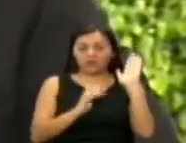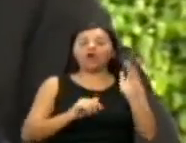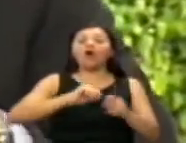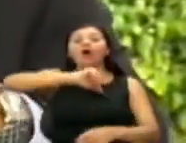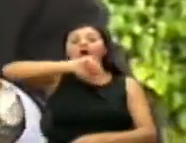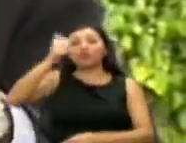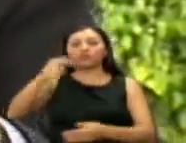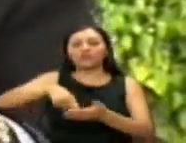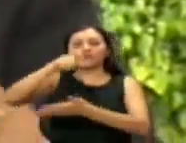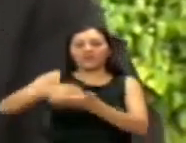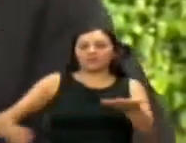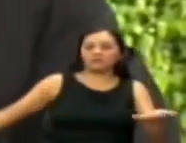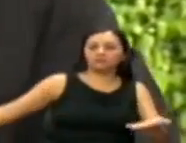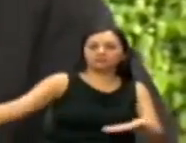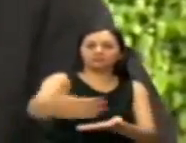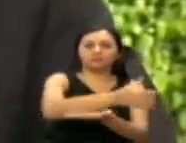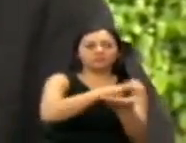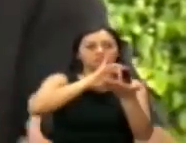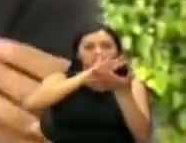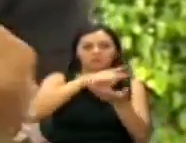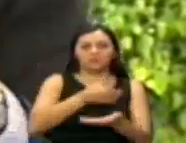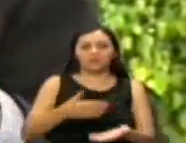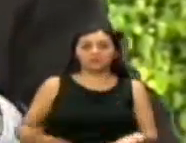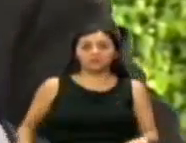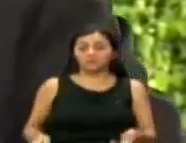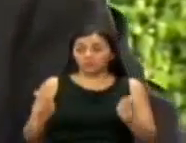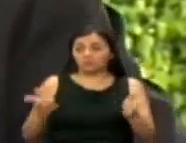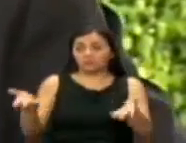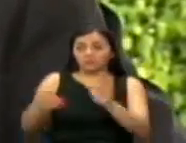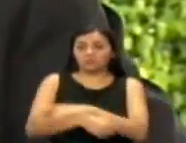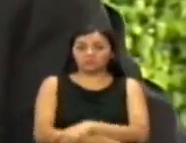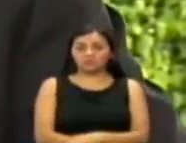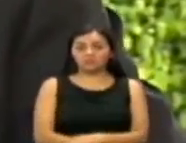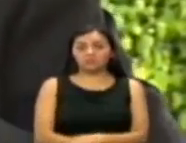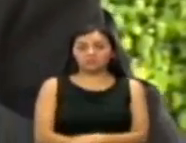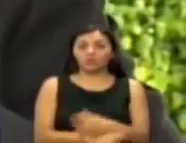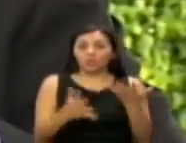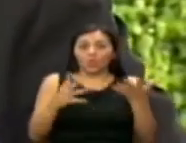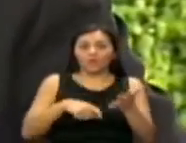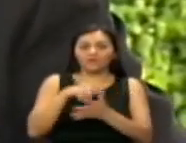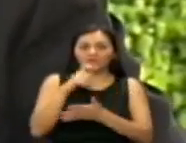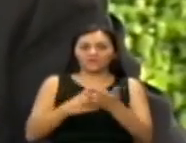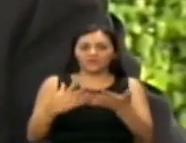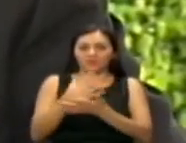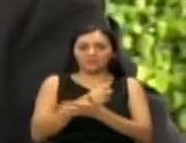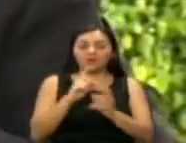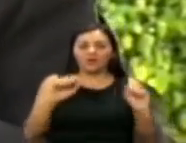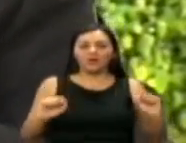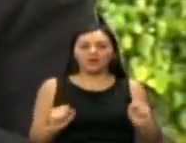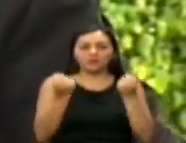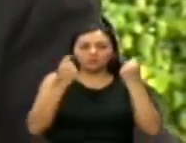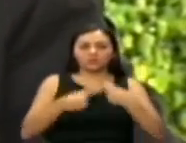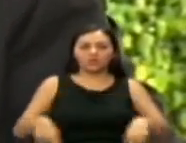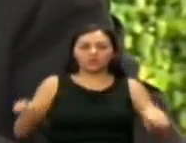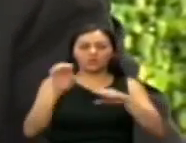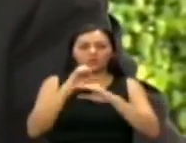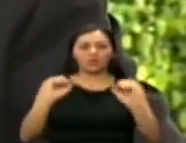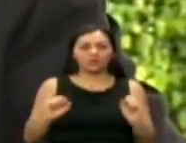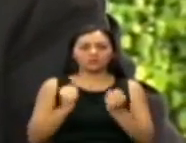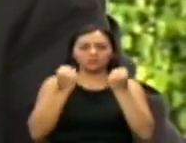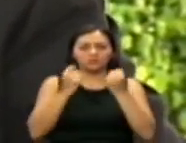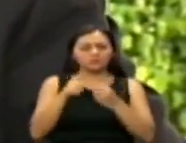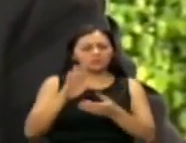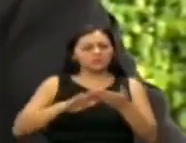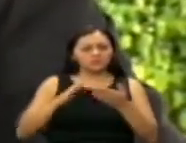ecuatoriano. Por eso tratan de desestabilizar con la violencia. Y nos dejamos asustar, compañero. Nos dejamos ganar iniciativa. Nos dejamos ganar la moral. Yo encontré un